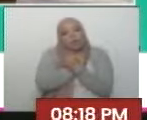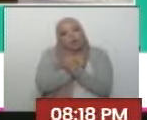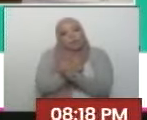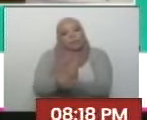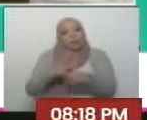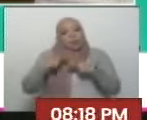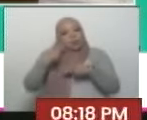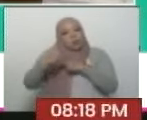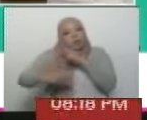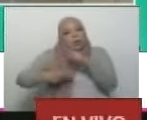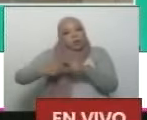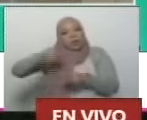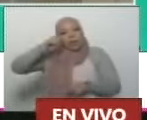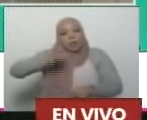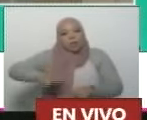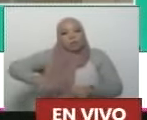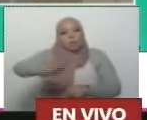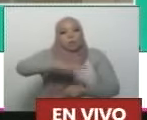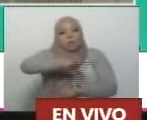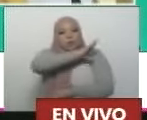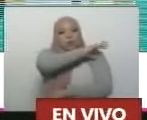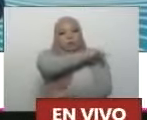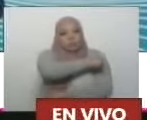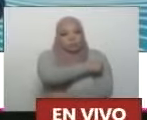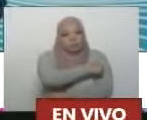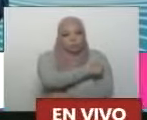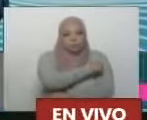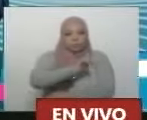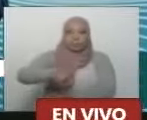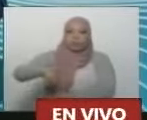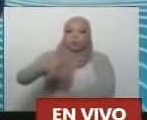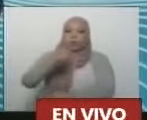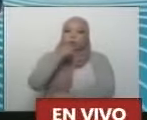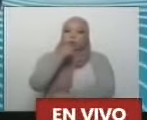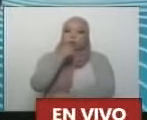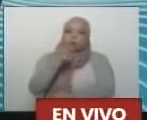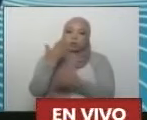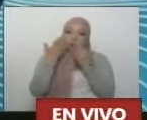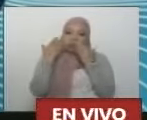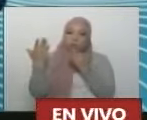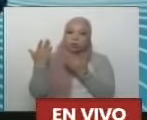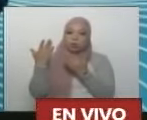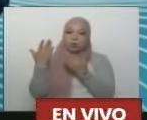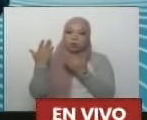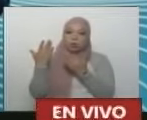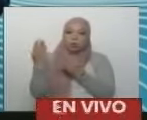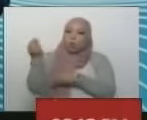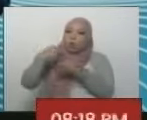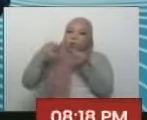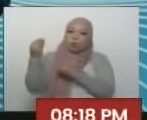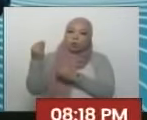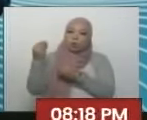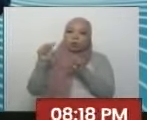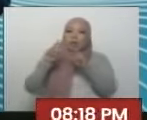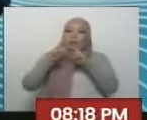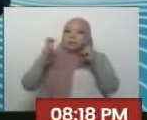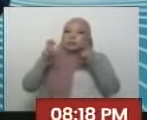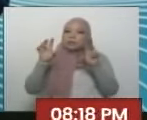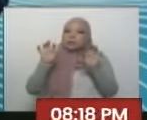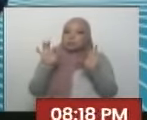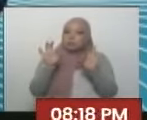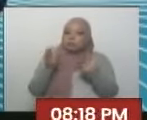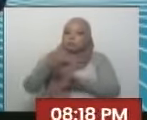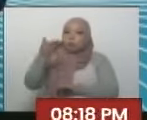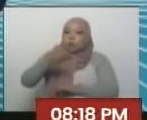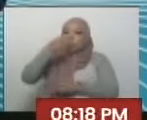la humanidad y al pueblo palestino. Bueno, era justo nuestra siguiente nota, presidente. Me atrevo a sumar un detalle, que